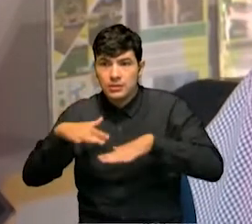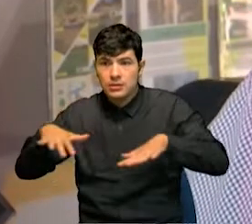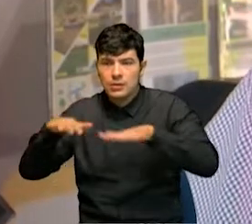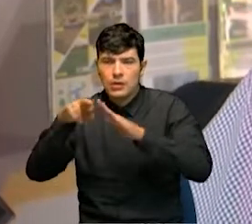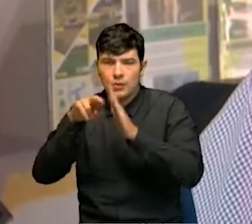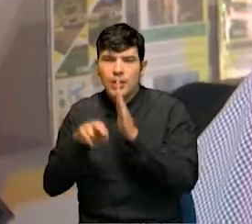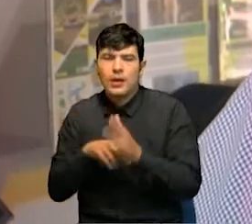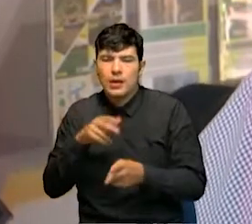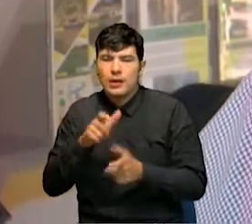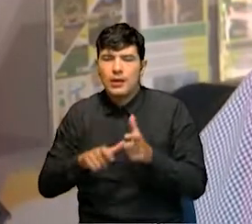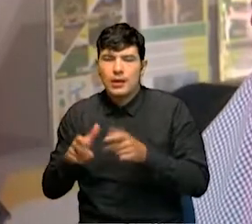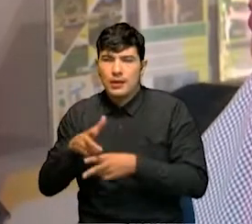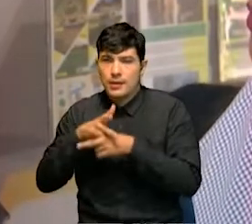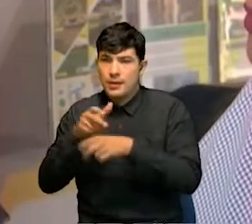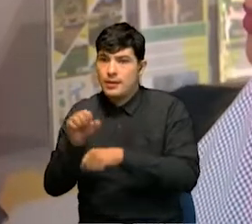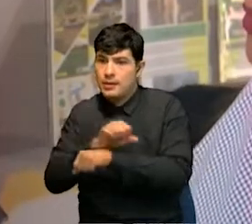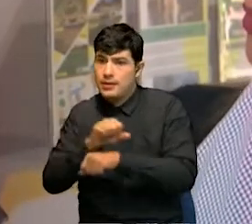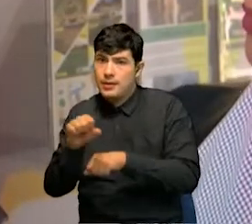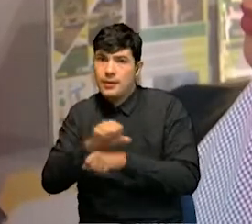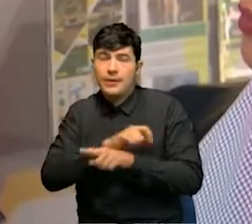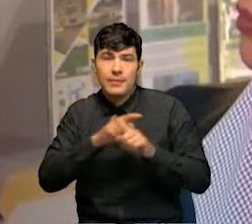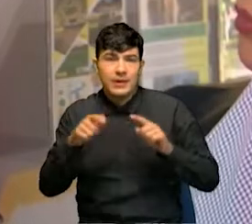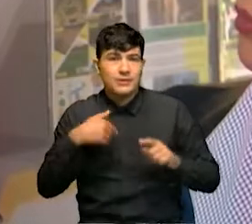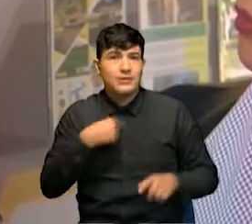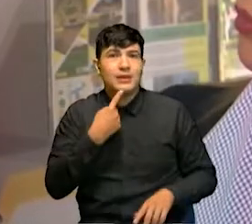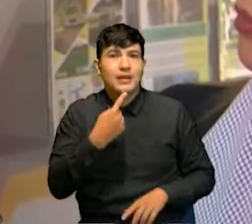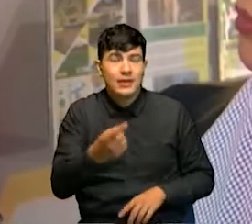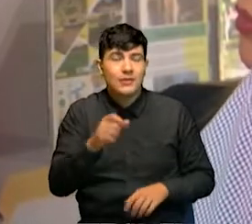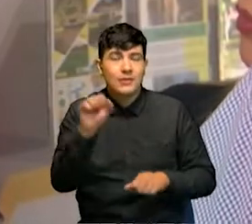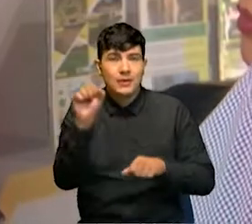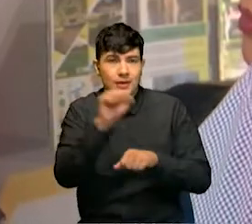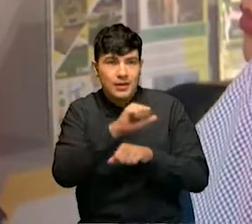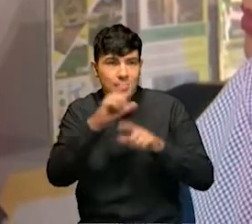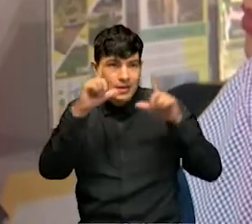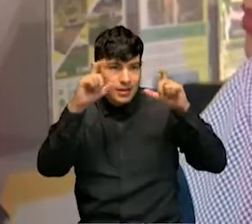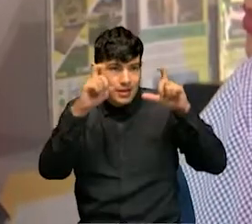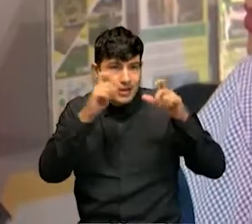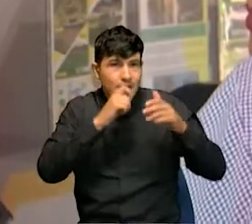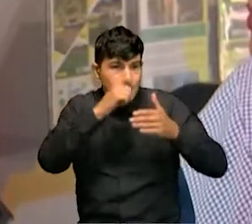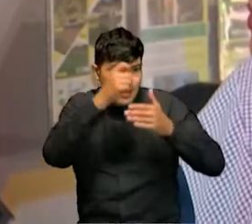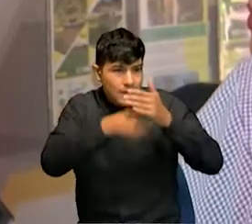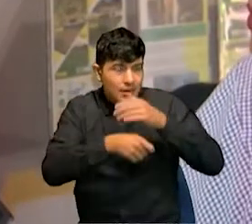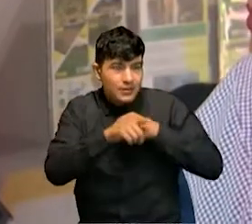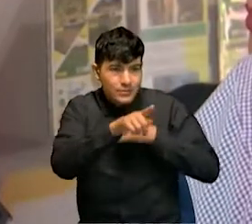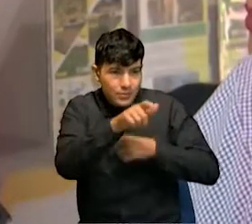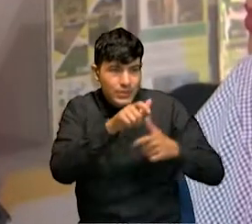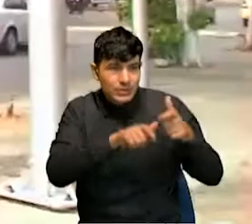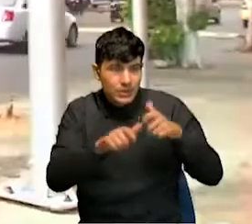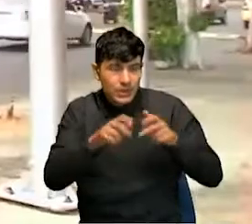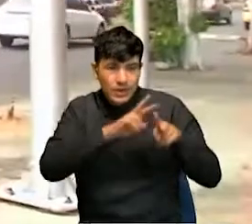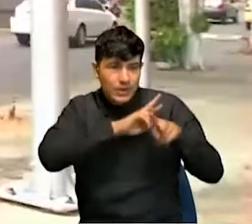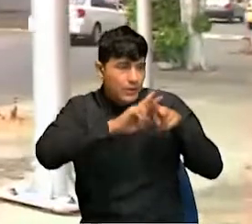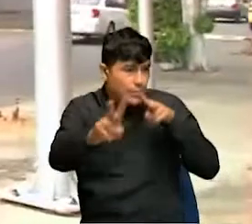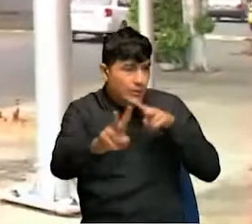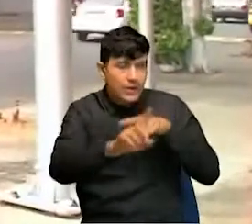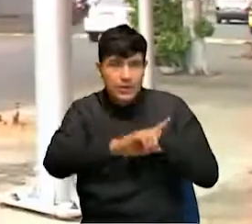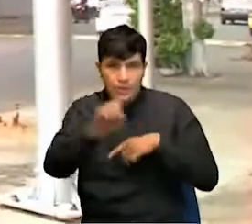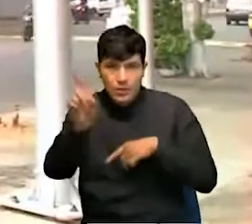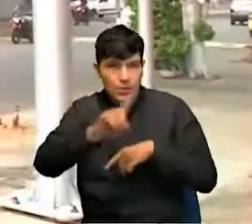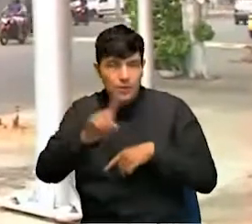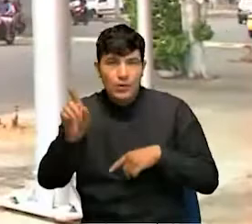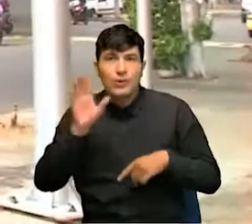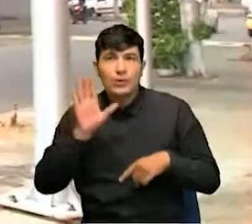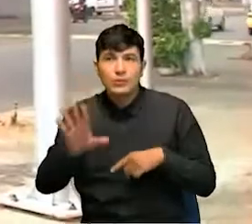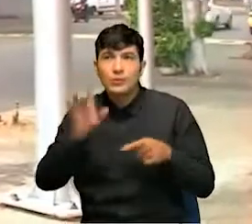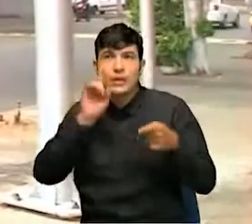seguridad los pasajeros pero nuevamente repito las cámaras no están detectando infracciones por velocidad lo que buscan con